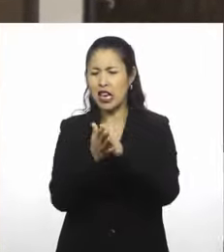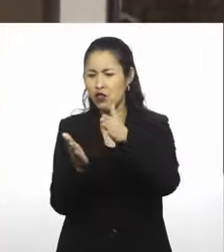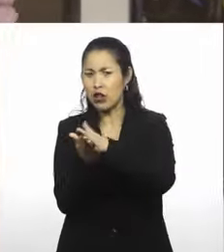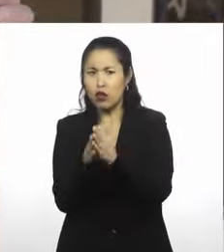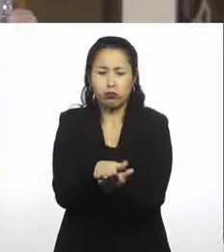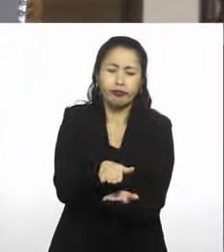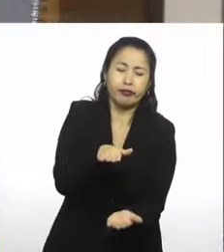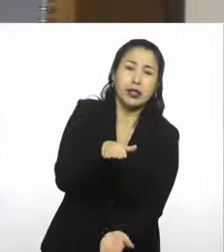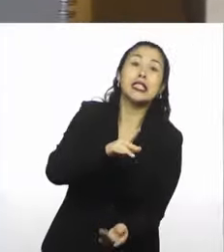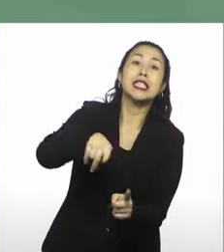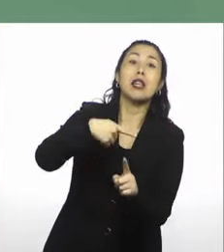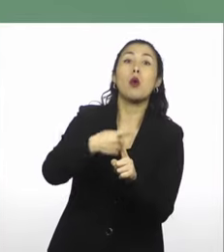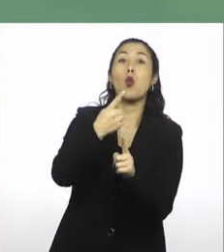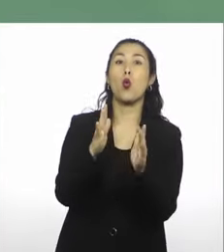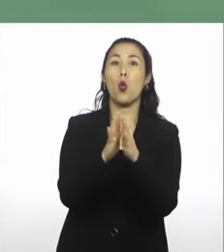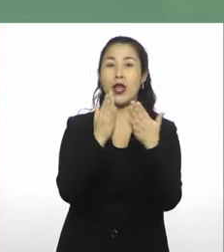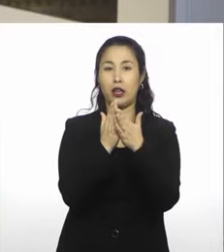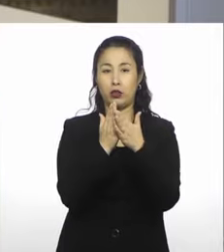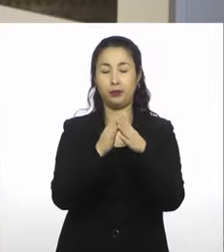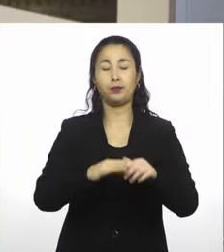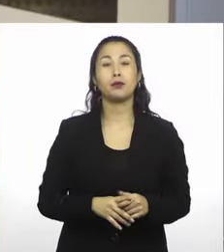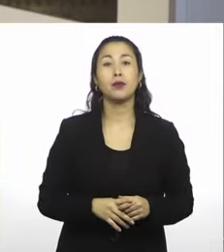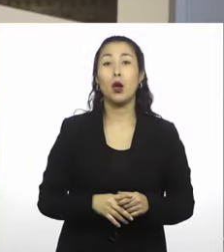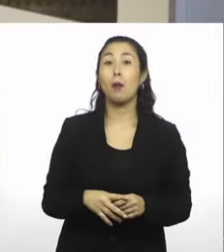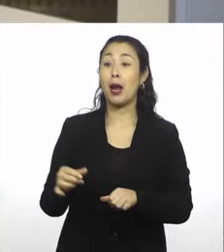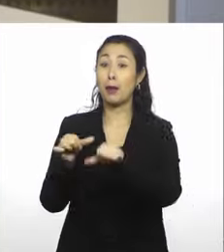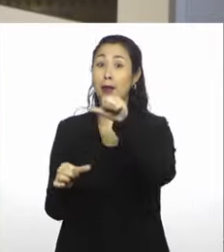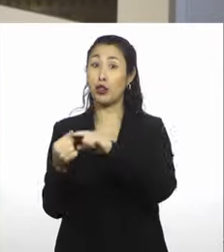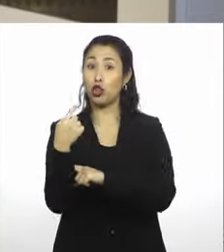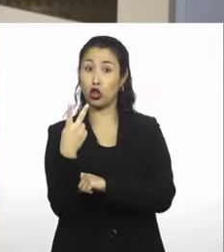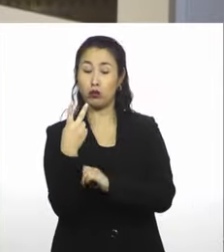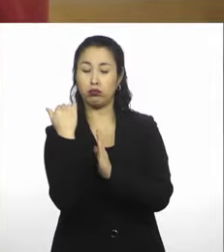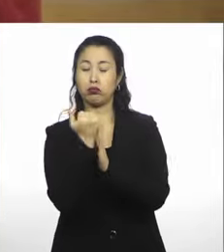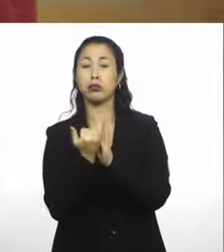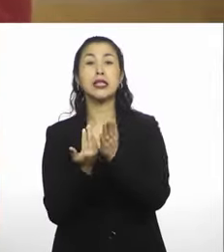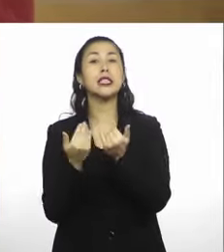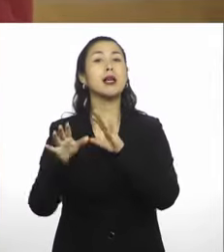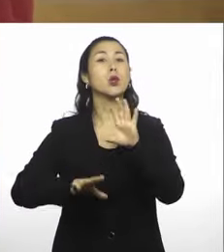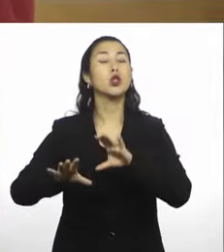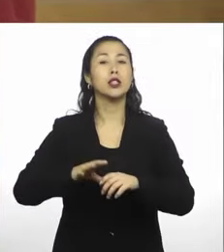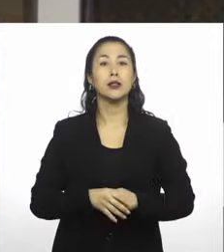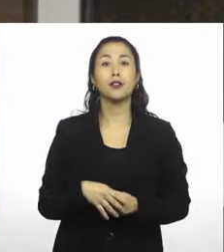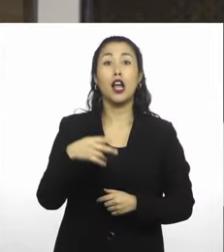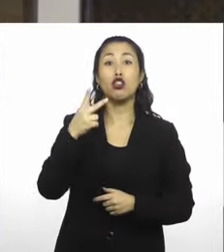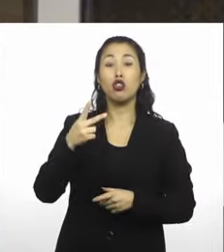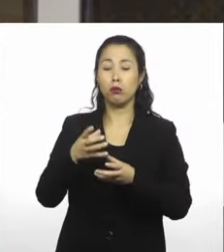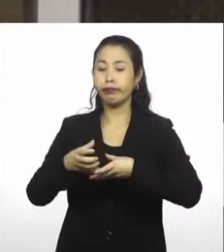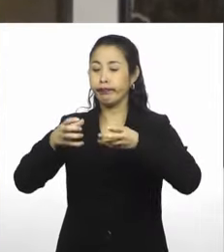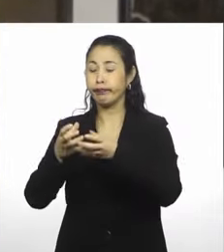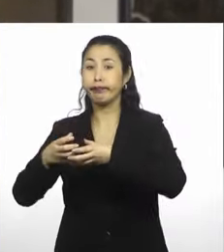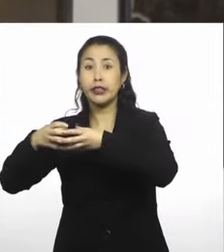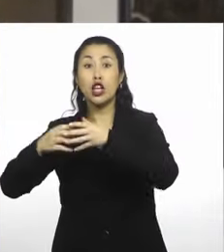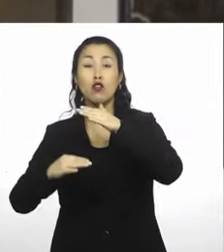un cuaderno. Para el experimento número 2 necesitamos los siguientes materiales: dos recipientes, los vamos a